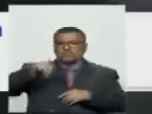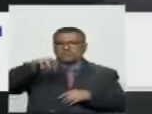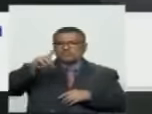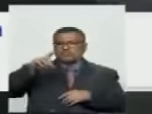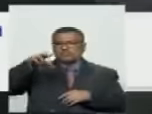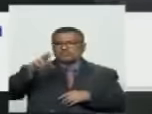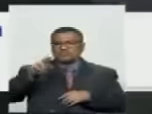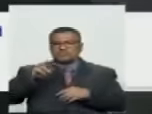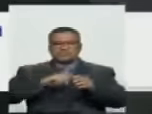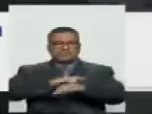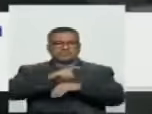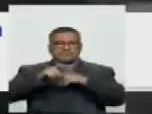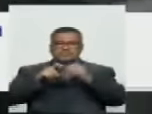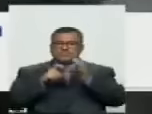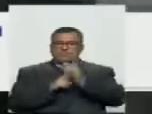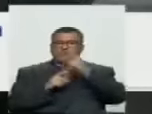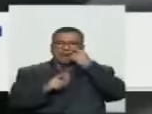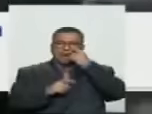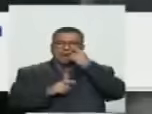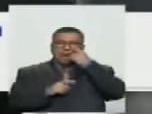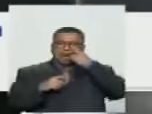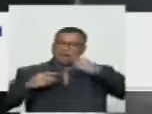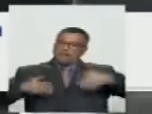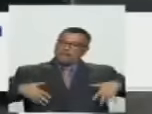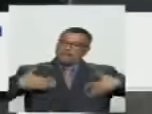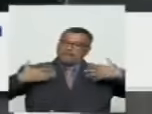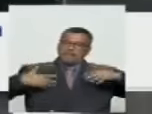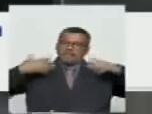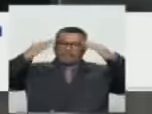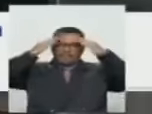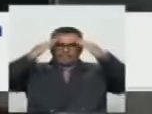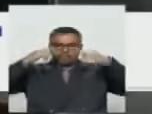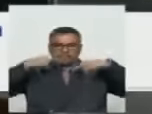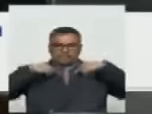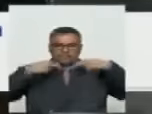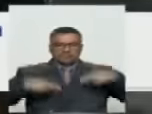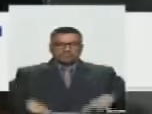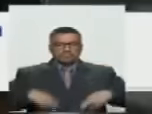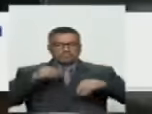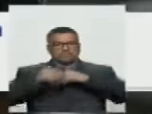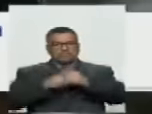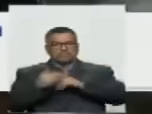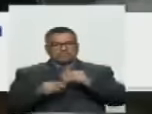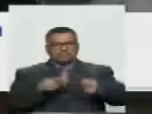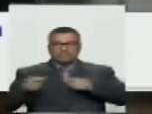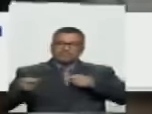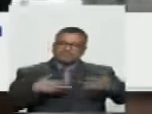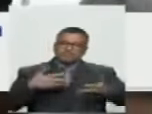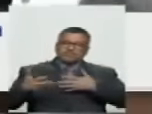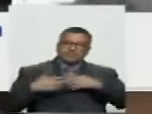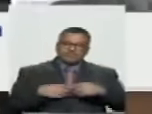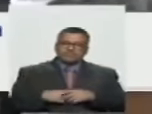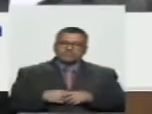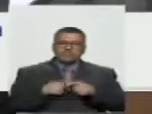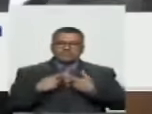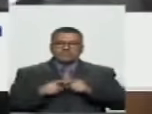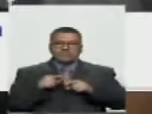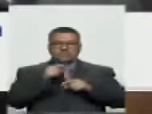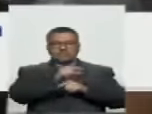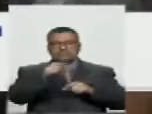donde rige completamente las emociones del ser humano y cómo el ser humano interactúa con